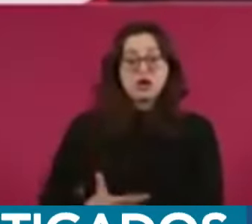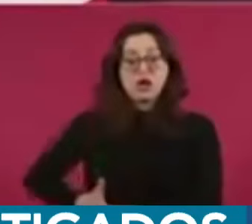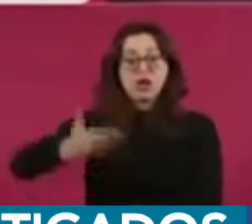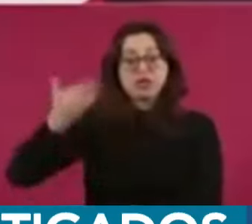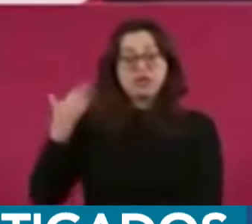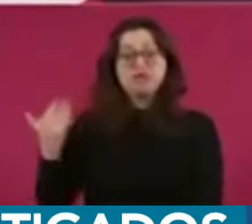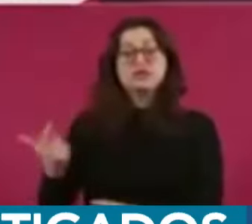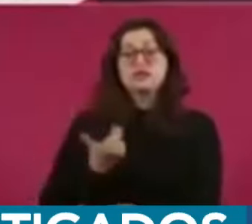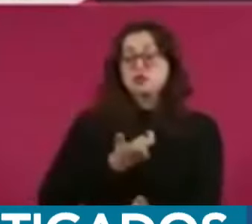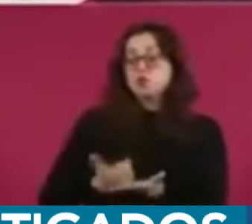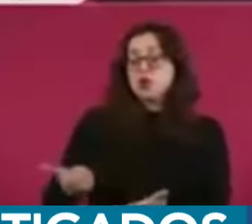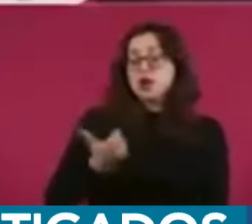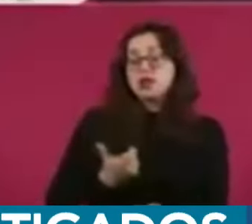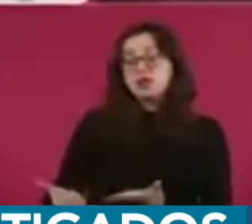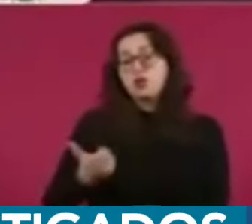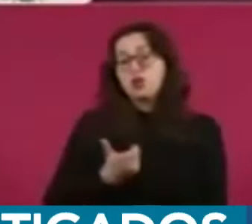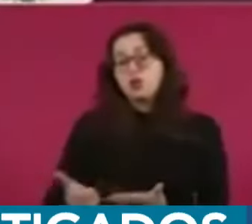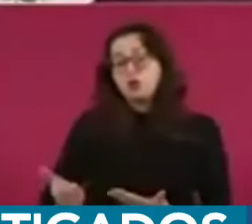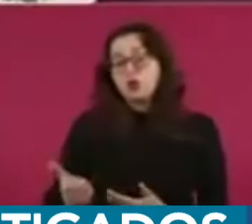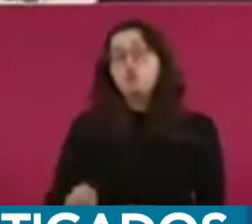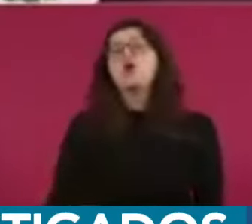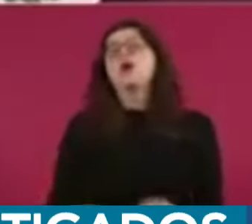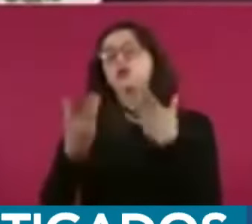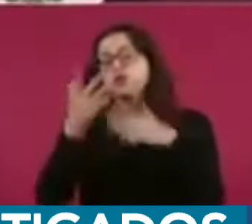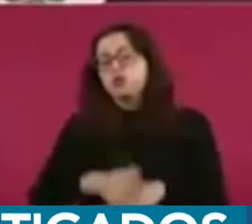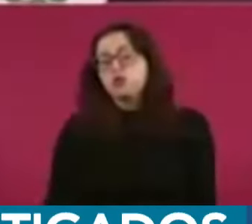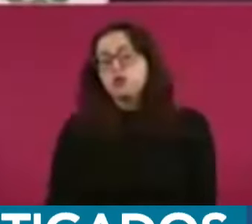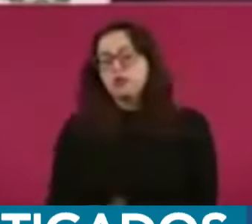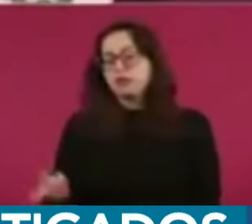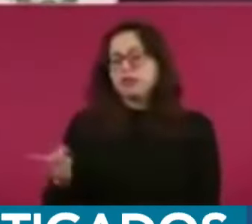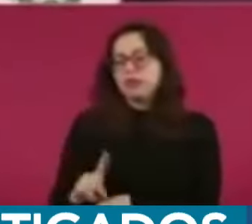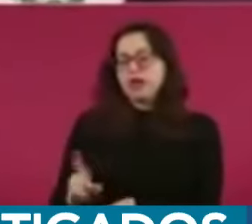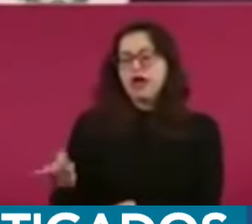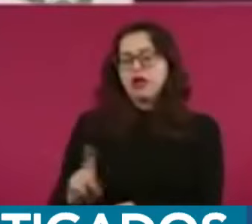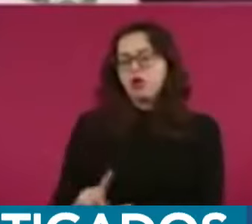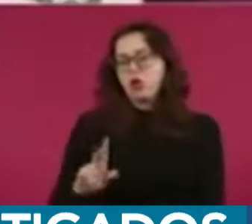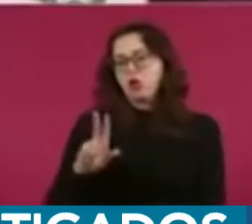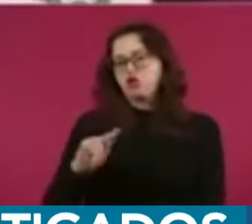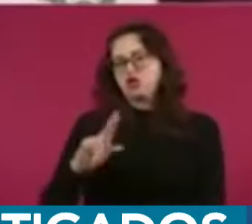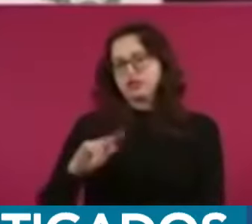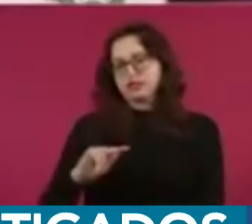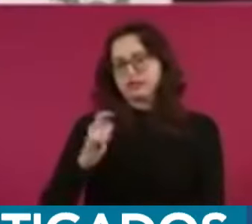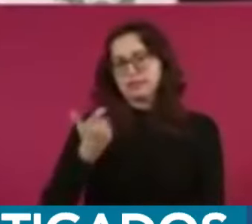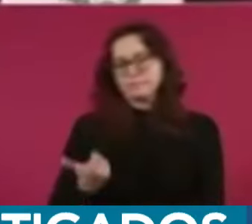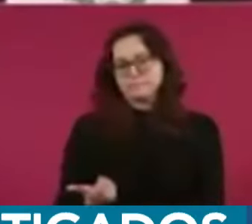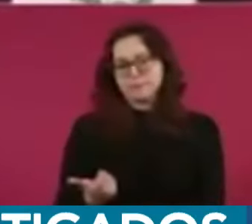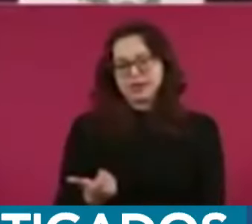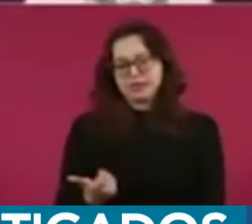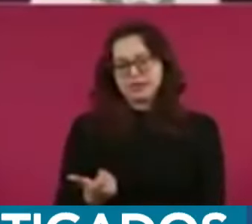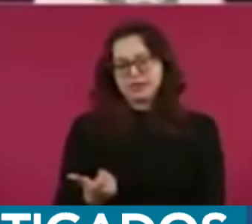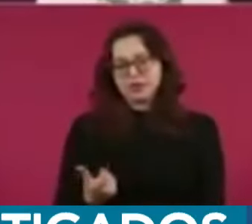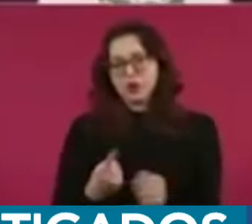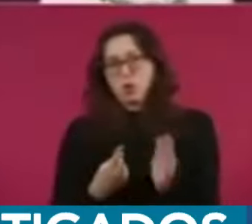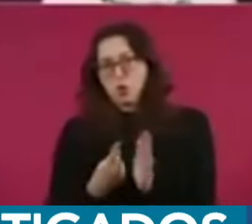acción se da luego de que se han visto envueltos en diversos escándalos de corrupción y tráfico de influencias y de quienes dijo han ocupado